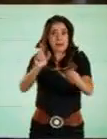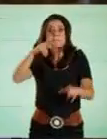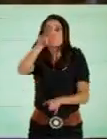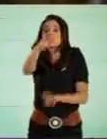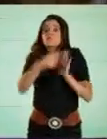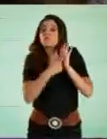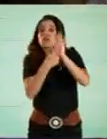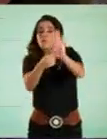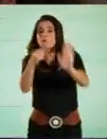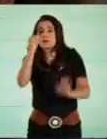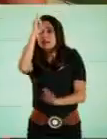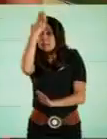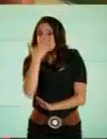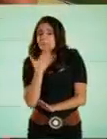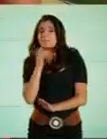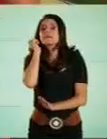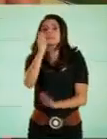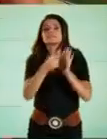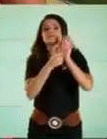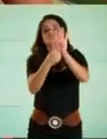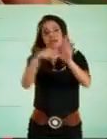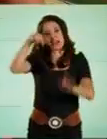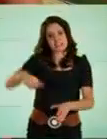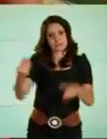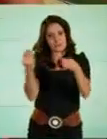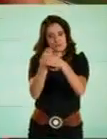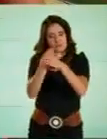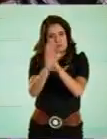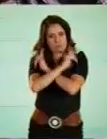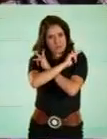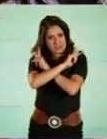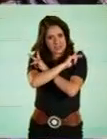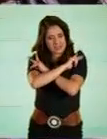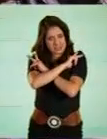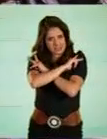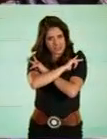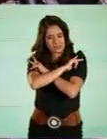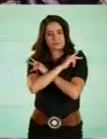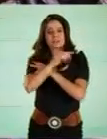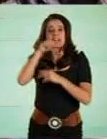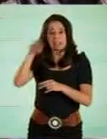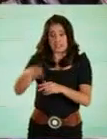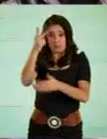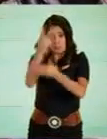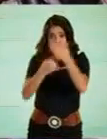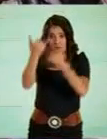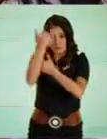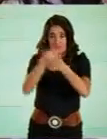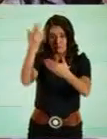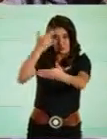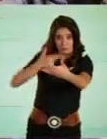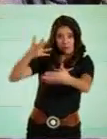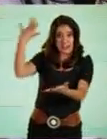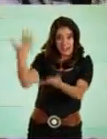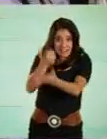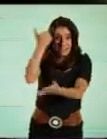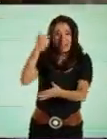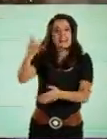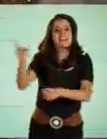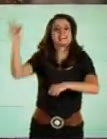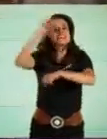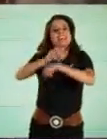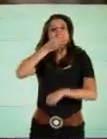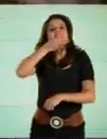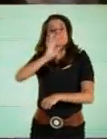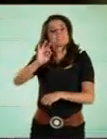es proyectar una imagen que represente nuestro curso de verano. Y el proyecto que sea ganador, entonces se va a mostrar el día de la